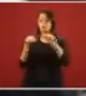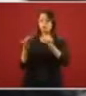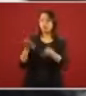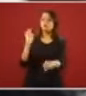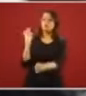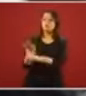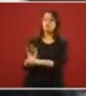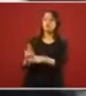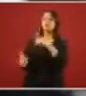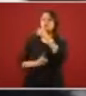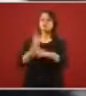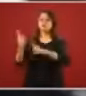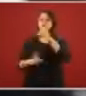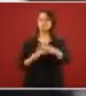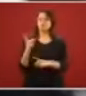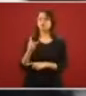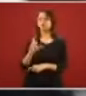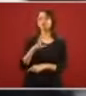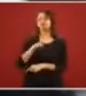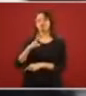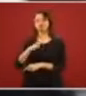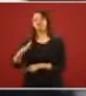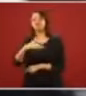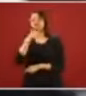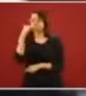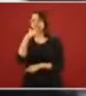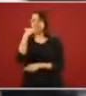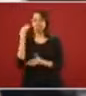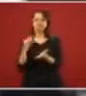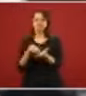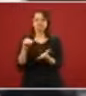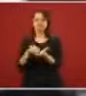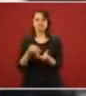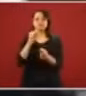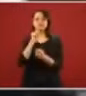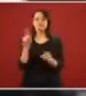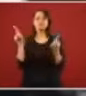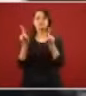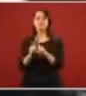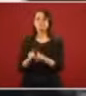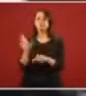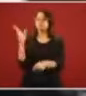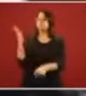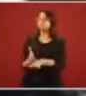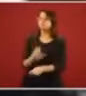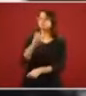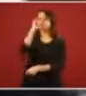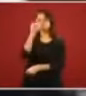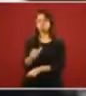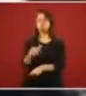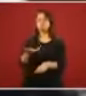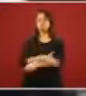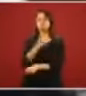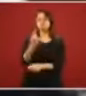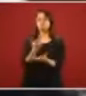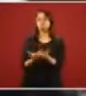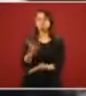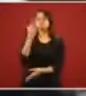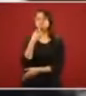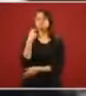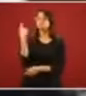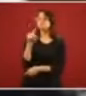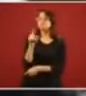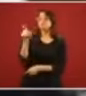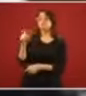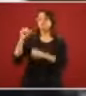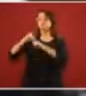de un deportista, hay un acto de corrupción y en este momento ya también son actos de impunidad porque no hay denuncias y los servidores